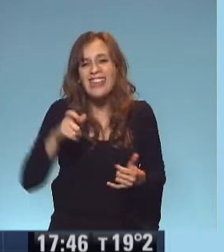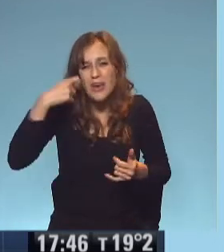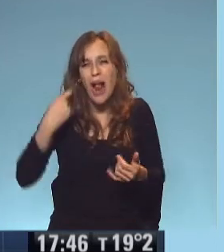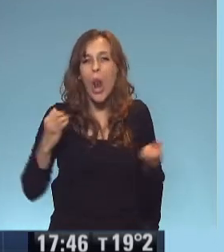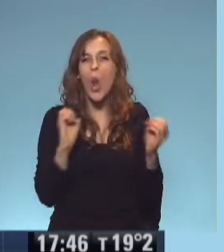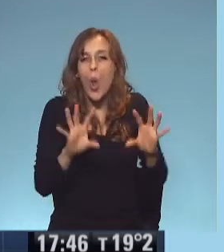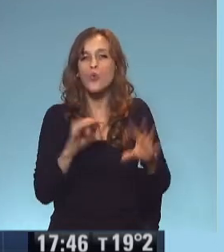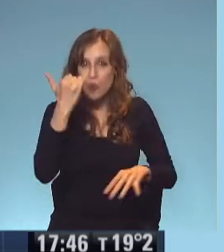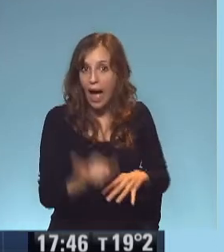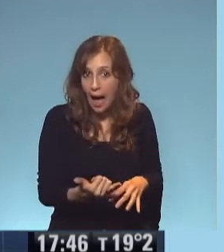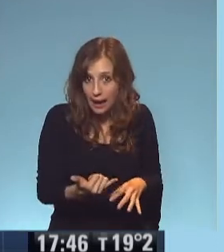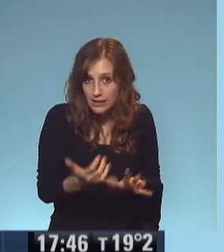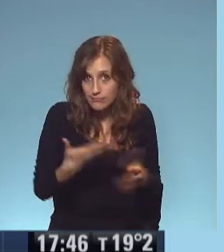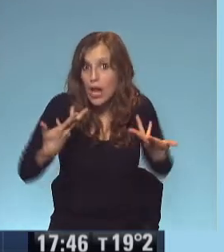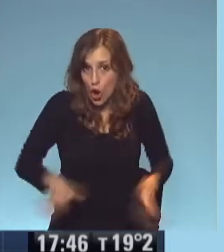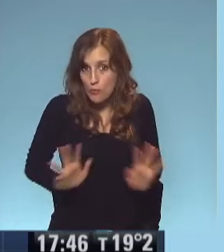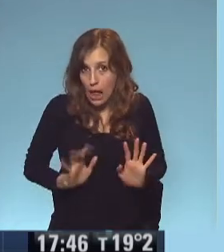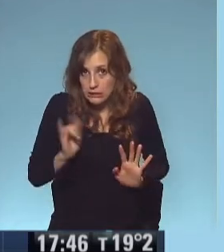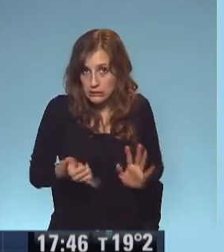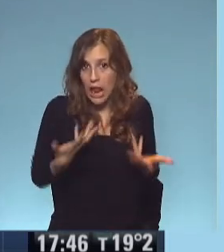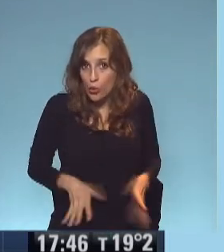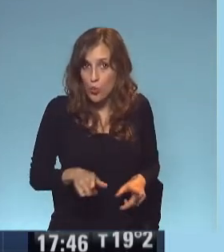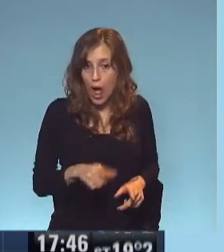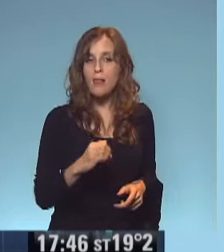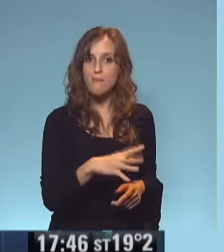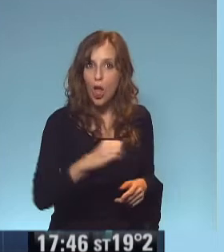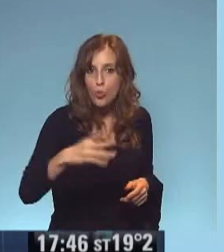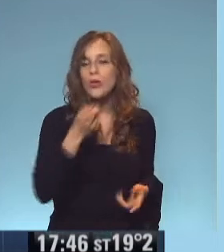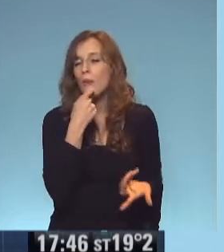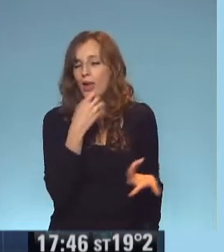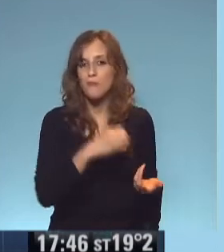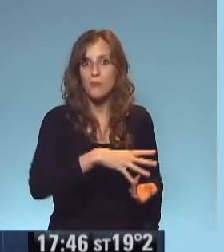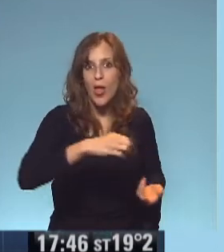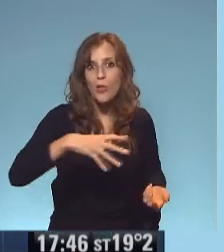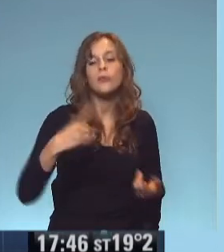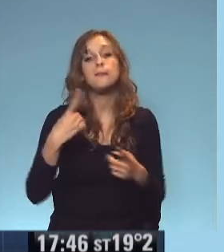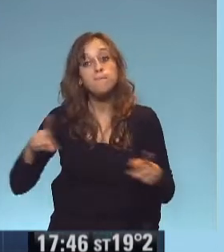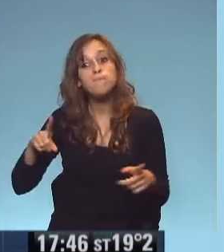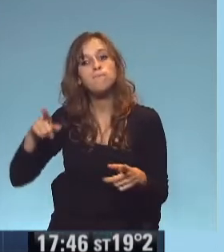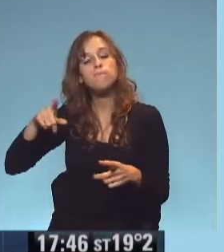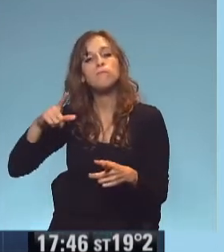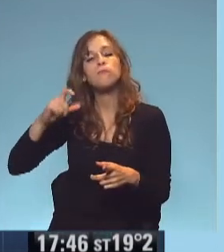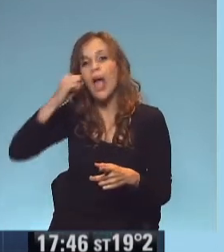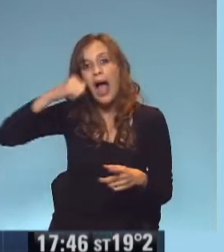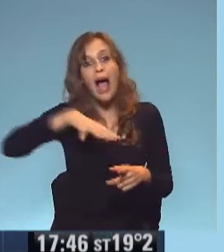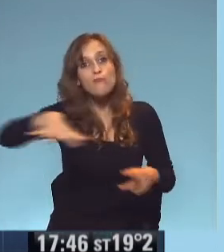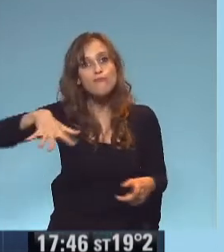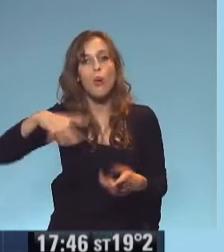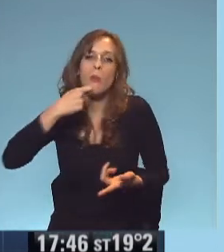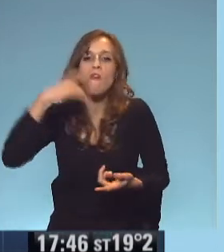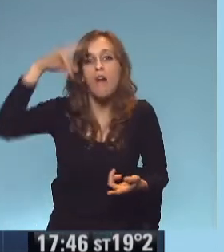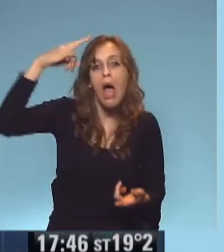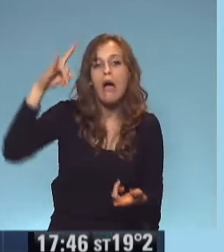ejemplo algunas medusas. En este caso, a los animales del campo se les introdujo un gen proveniente de